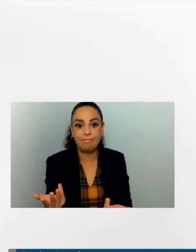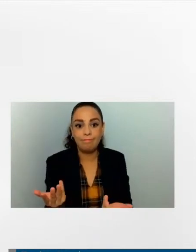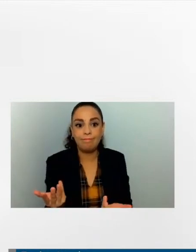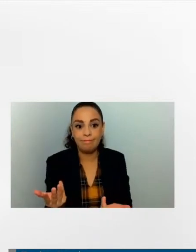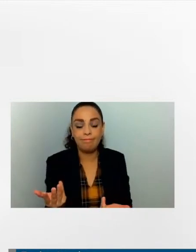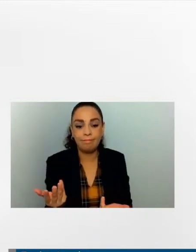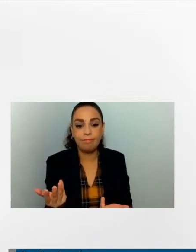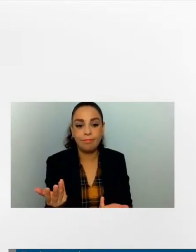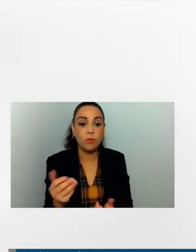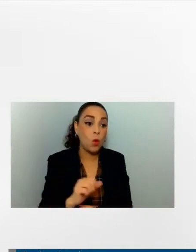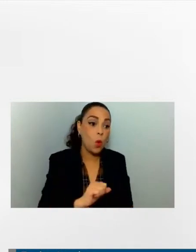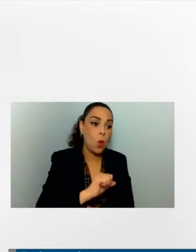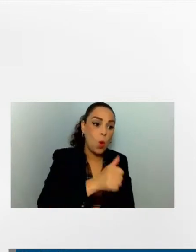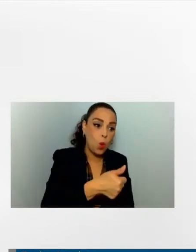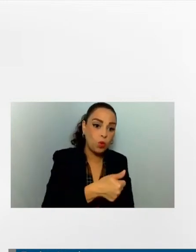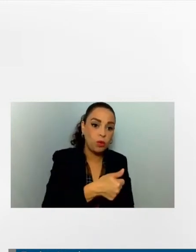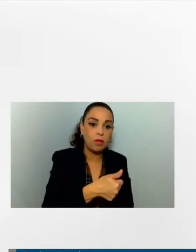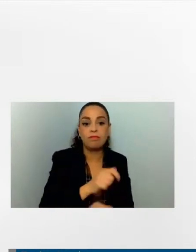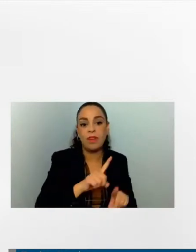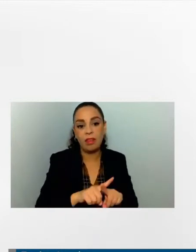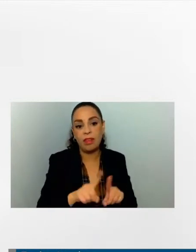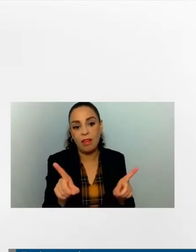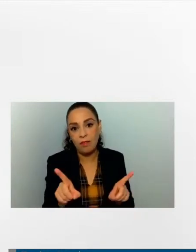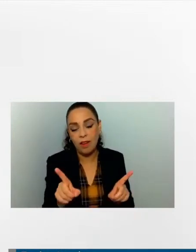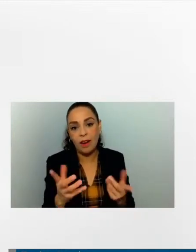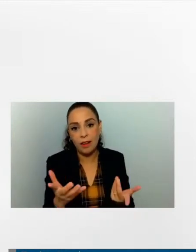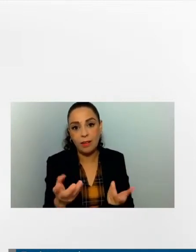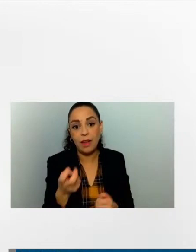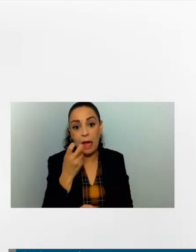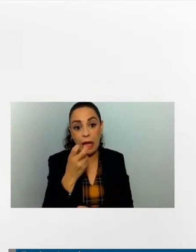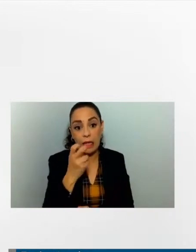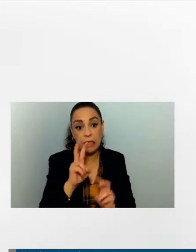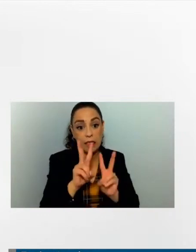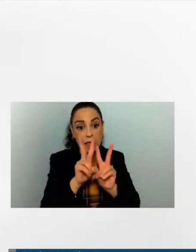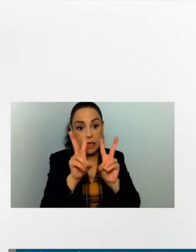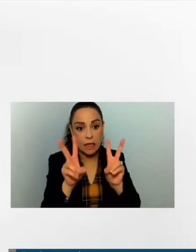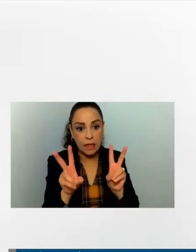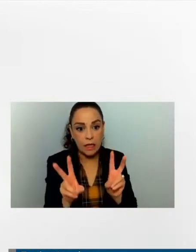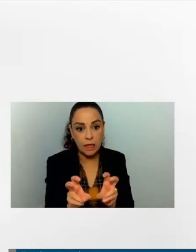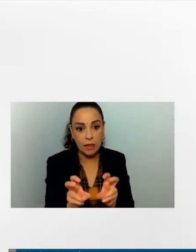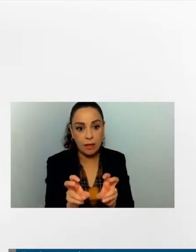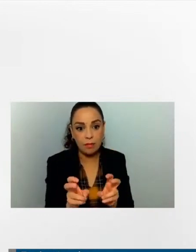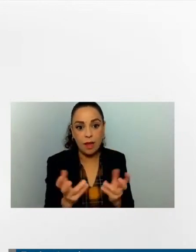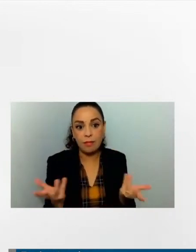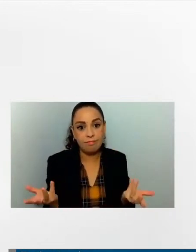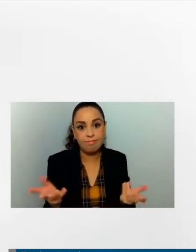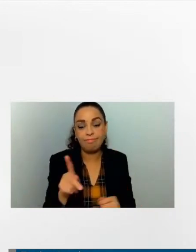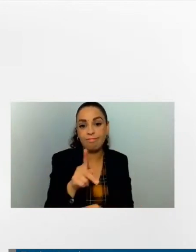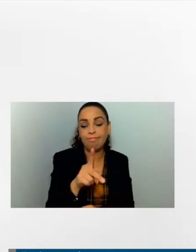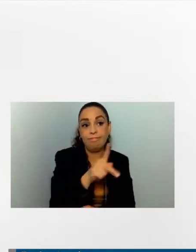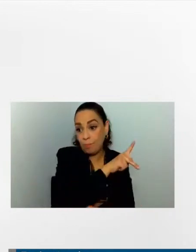ahí particulares, eso me da cuenta pues, que es un tema que no hubo unanimidad, básicamente, ¿no? Entonces también me